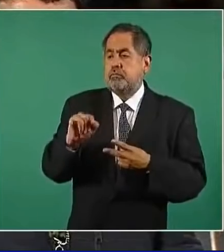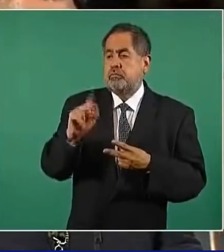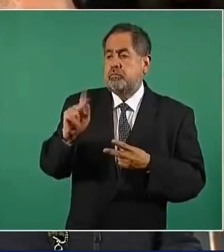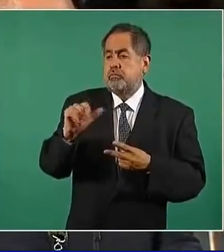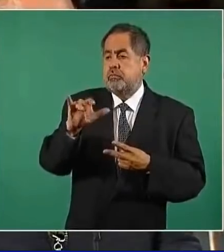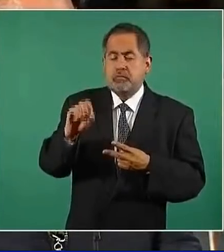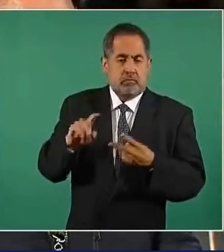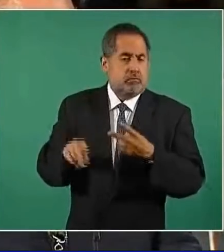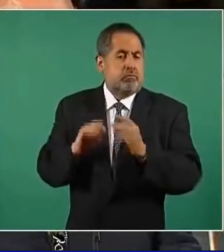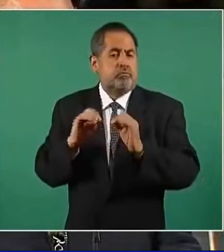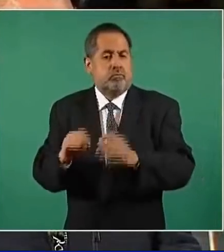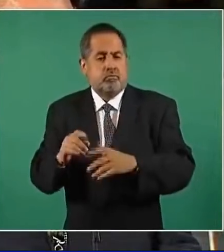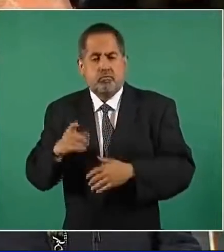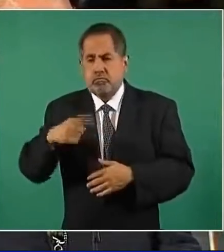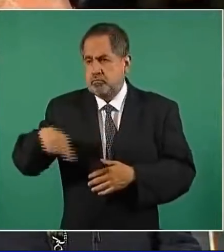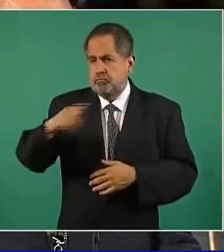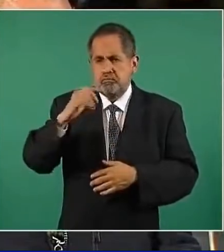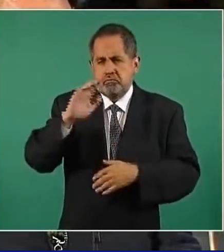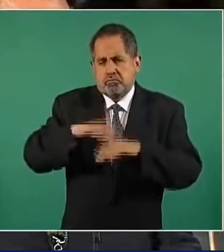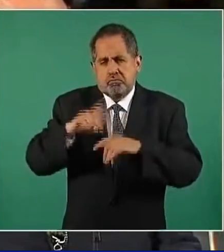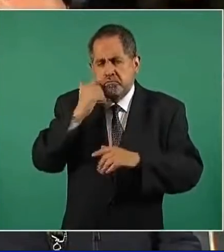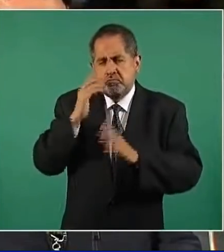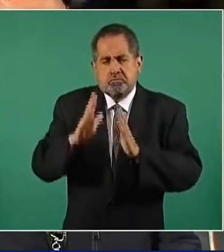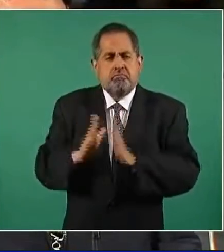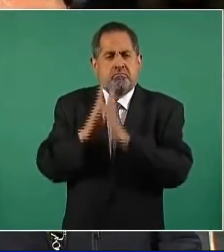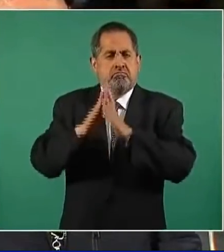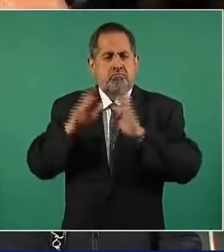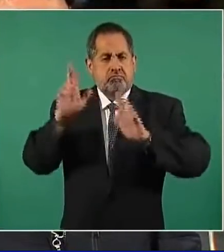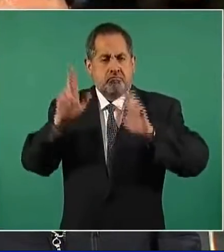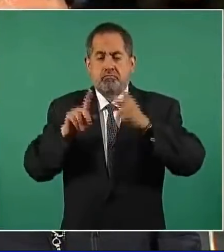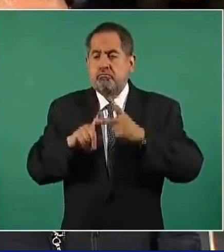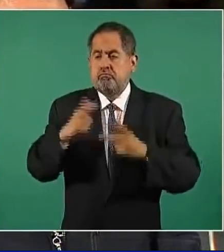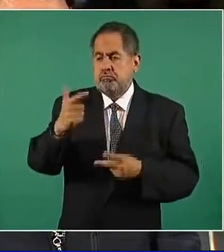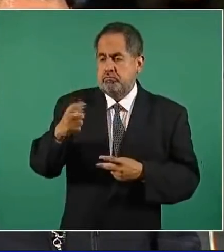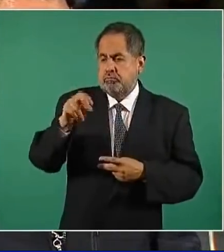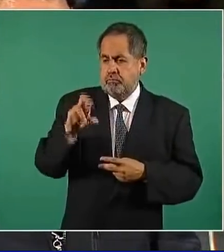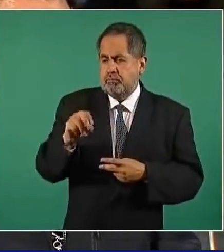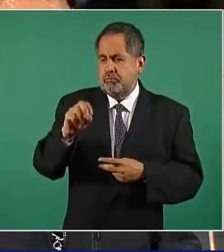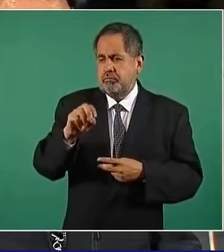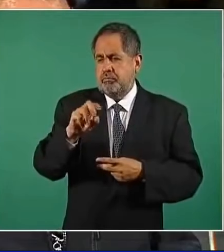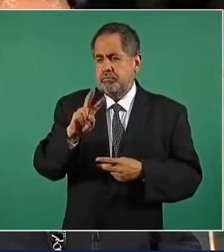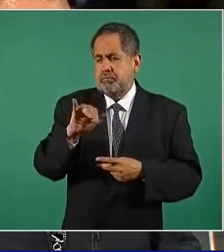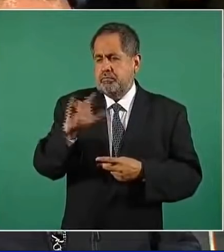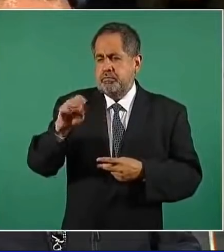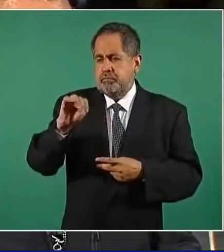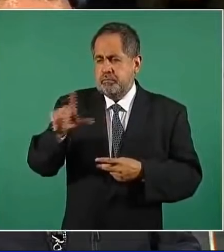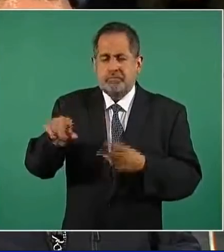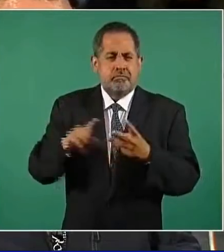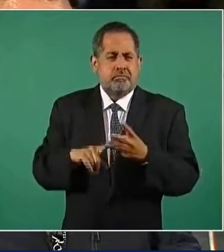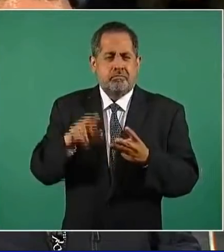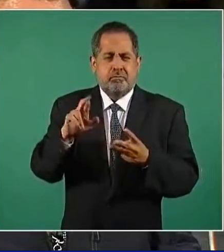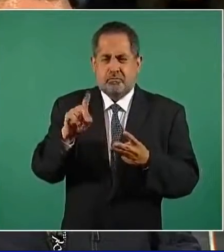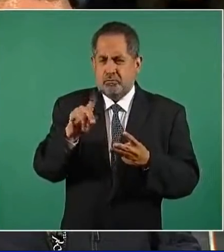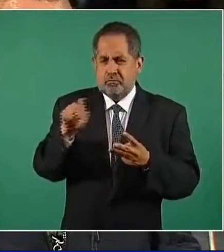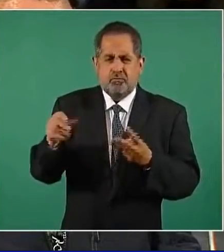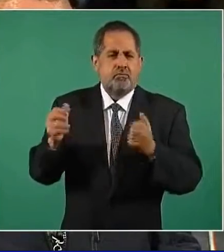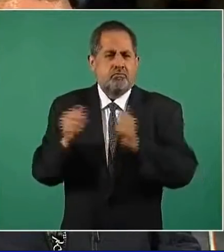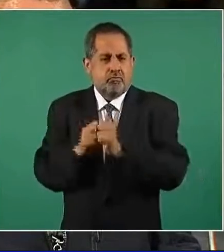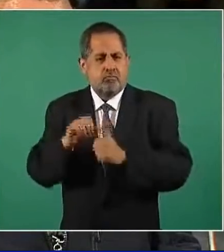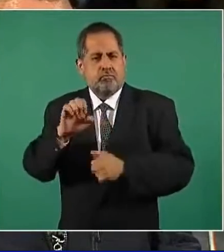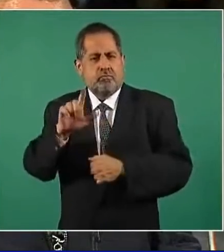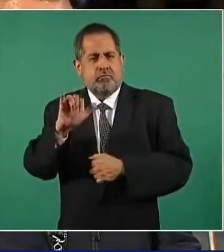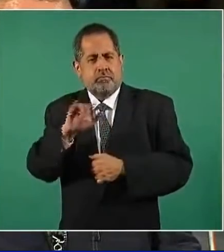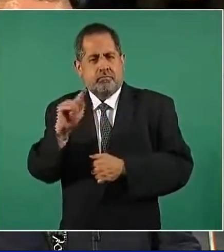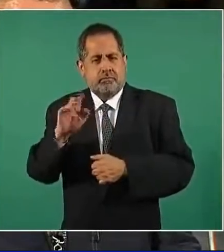o quienes deseen participar e incluso jenaro villamil y rodolfo gonzález para hacer juntos con elizabeth garcía